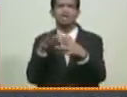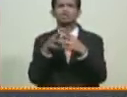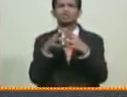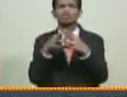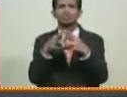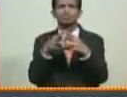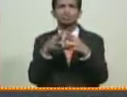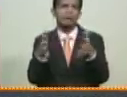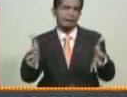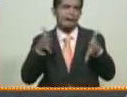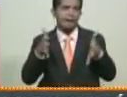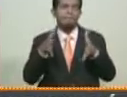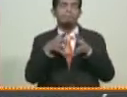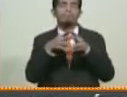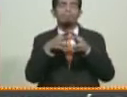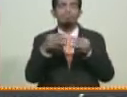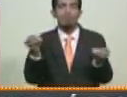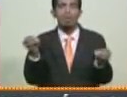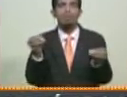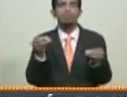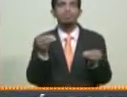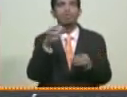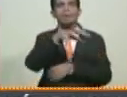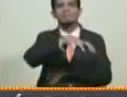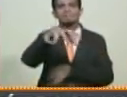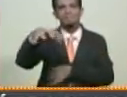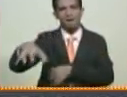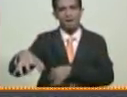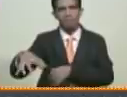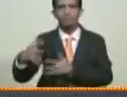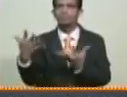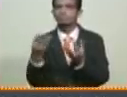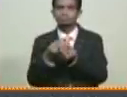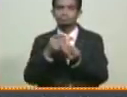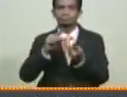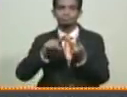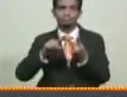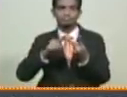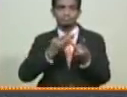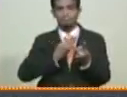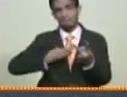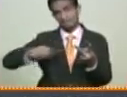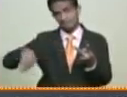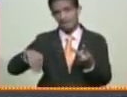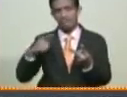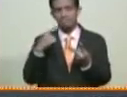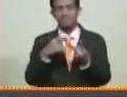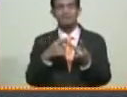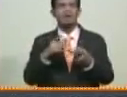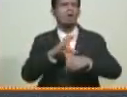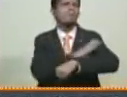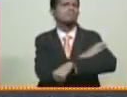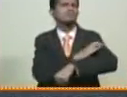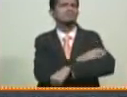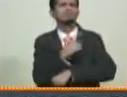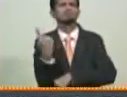Triunfo obtenido conjunto con la victoria presidencial. Creo que la oposición sacó solo 8